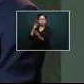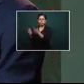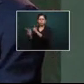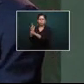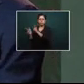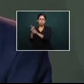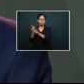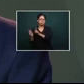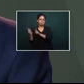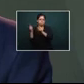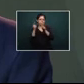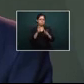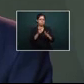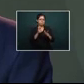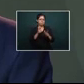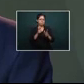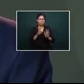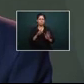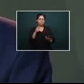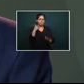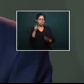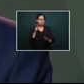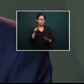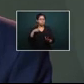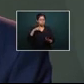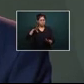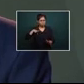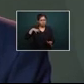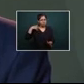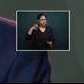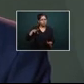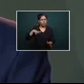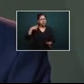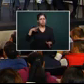haciendo un esfuerzo